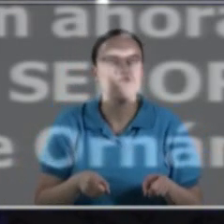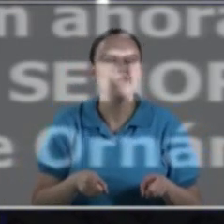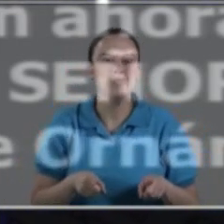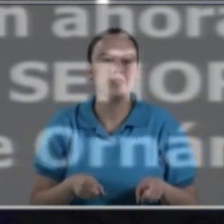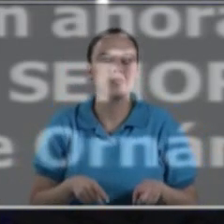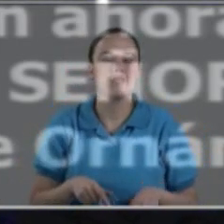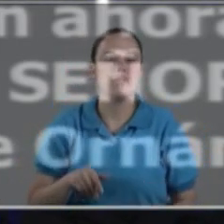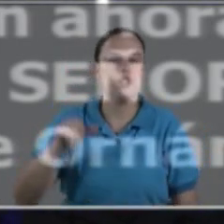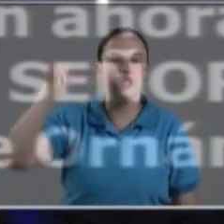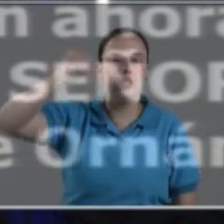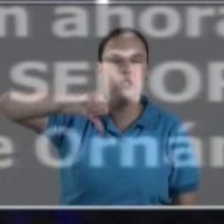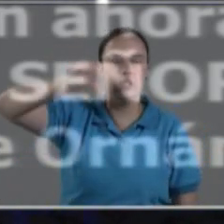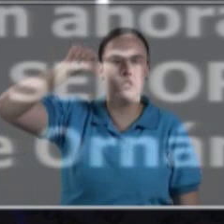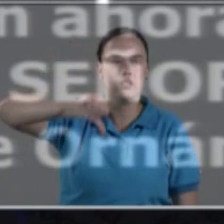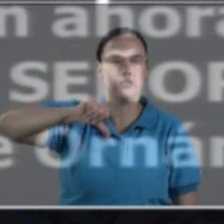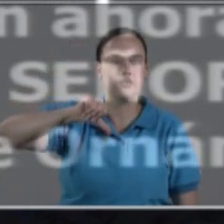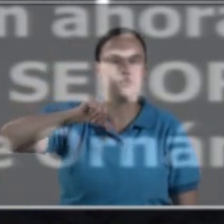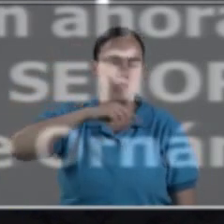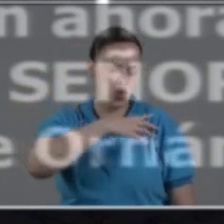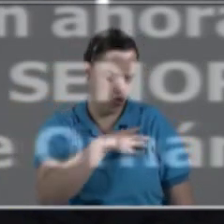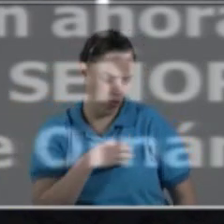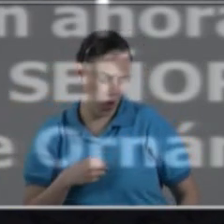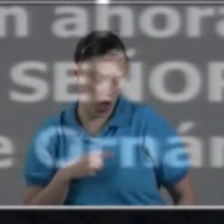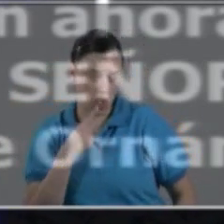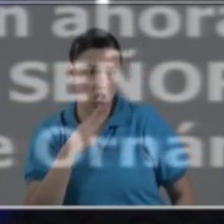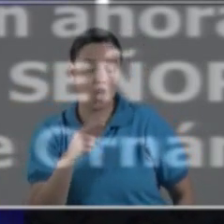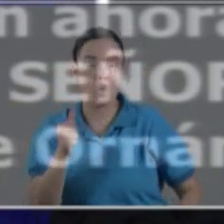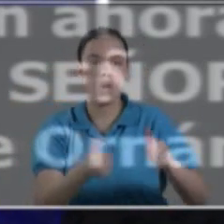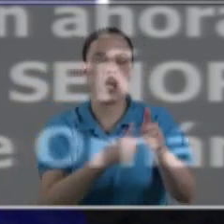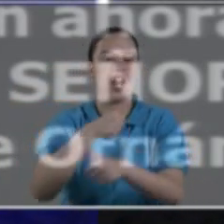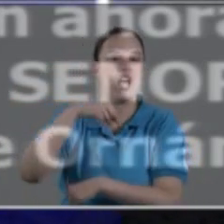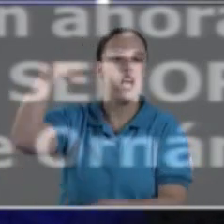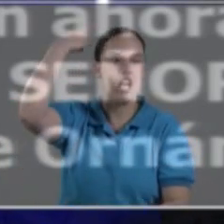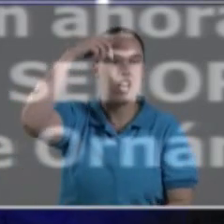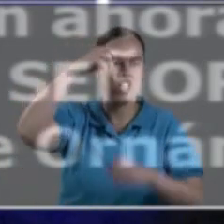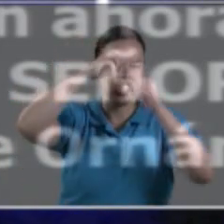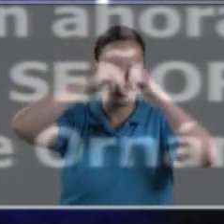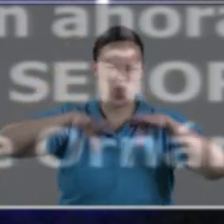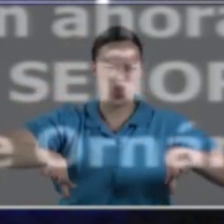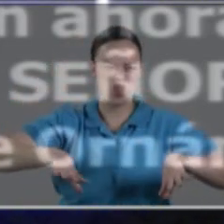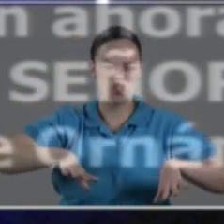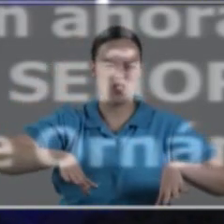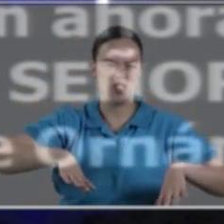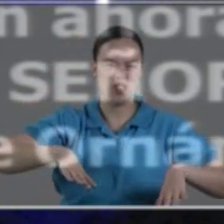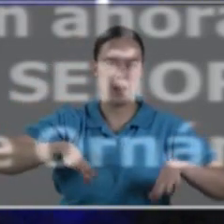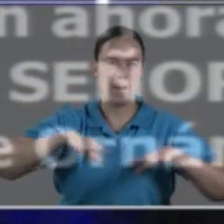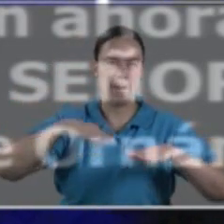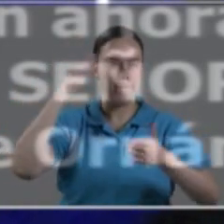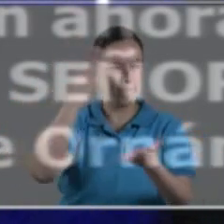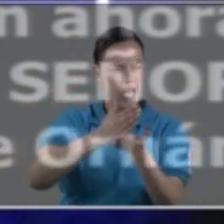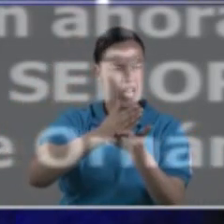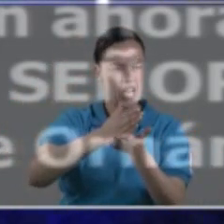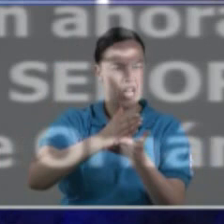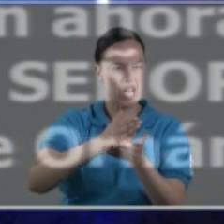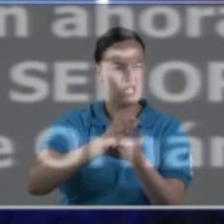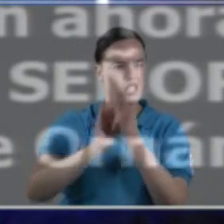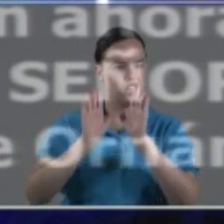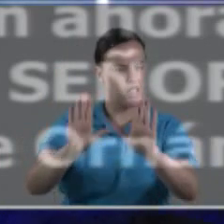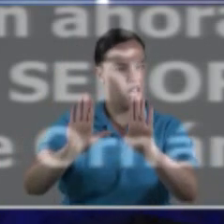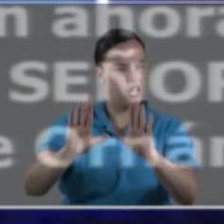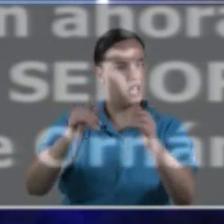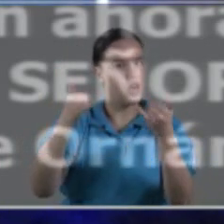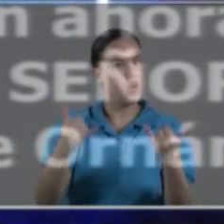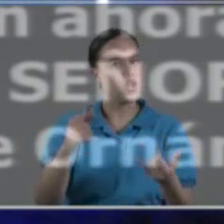calamidad y dijo al ángel destructor basta detén ahora tu